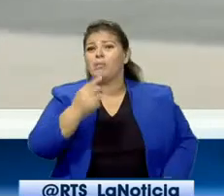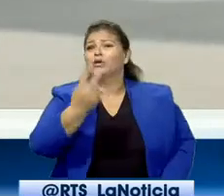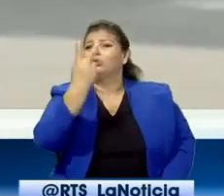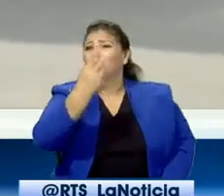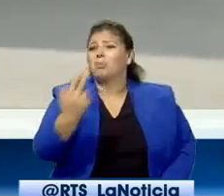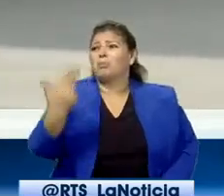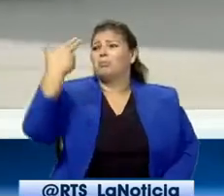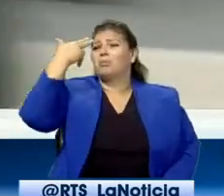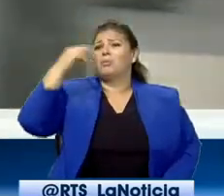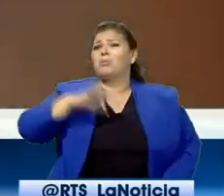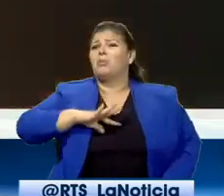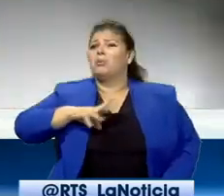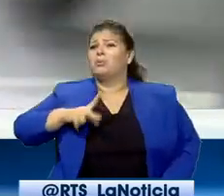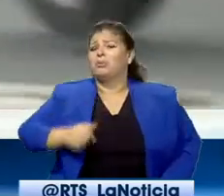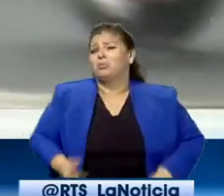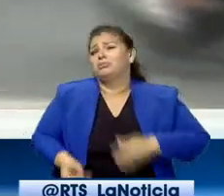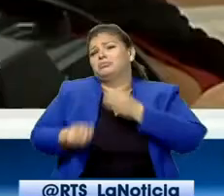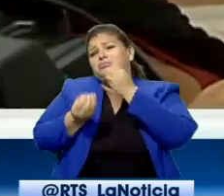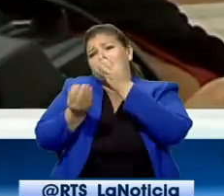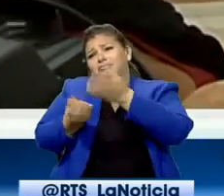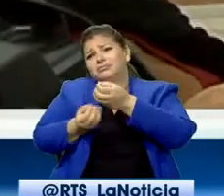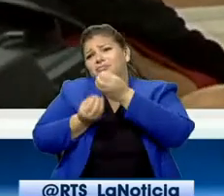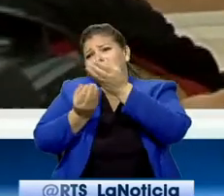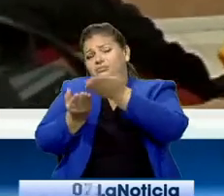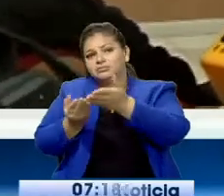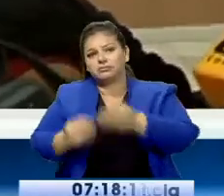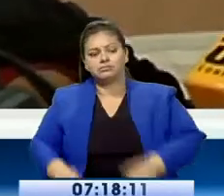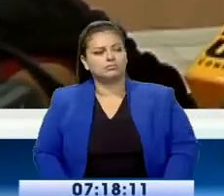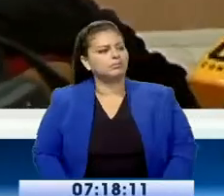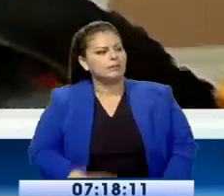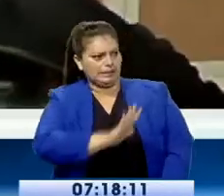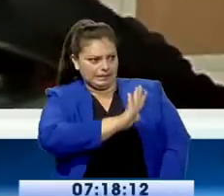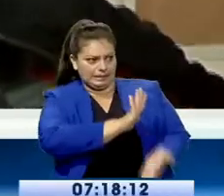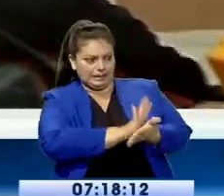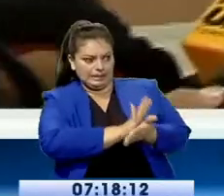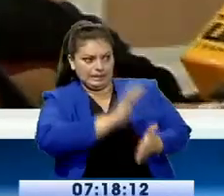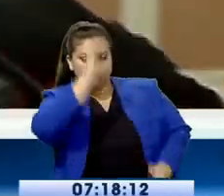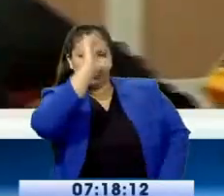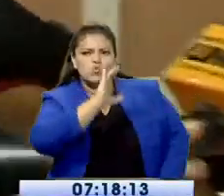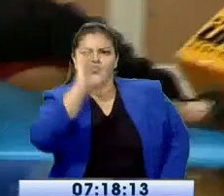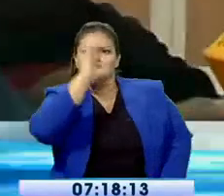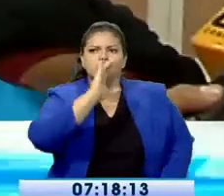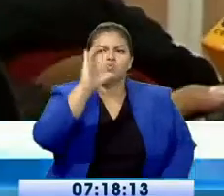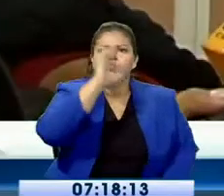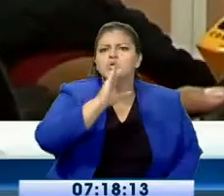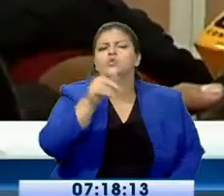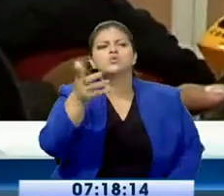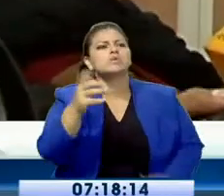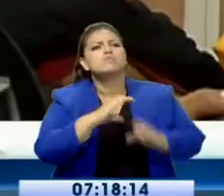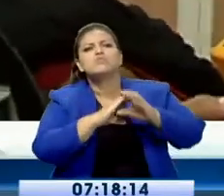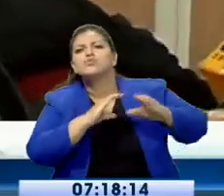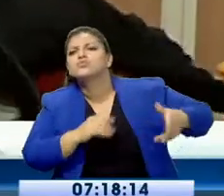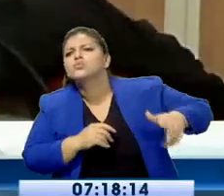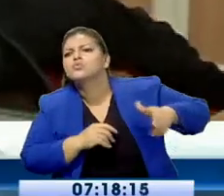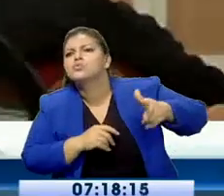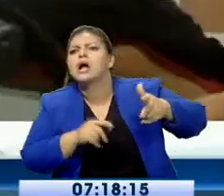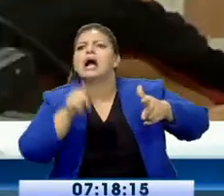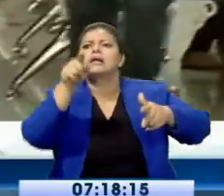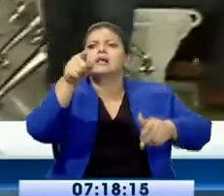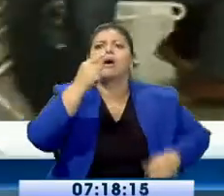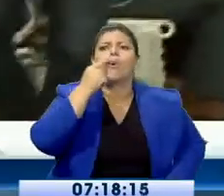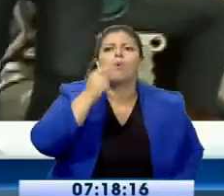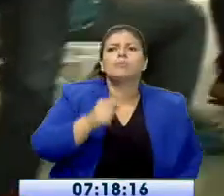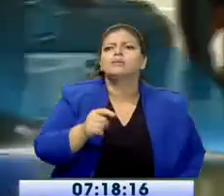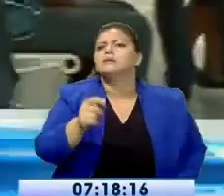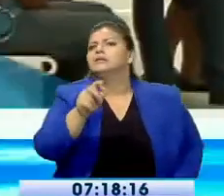las peatonales del lugar. Conjuntamente con otro, pero no se lo pudo interceptar ya que Almay corrieron en diferentes direcciones.